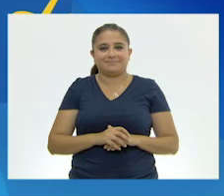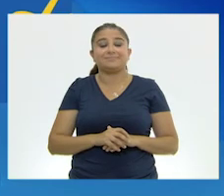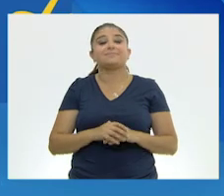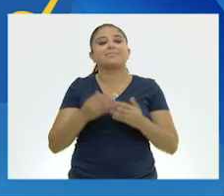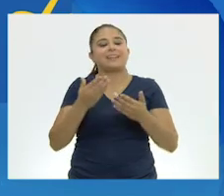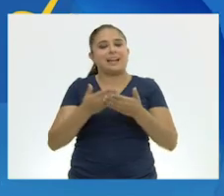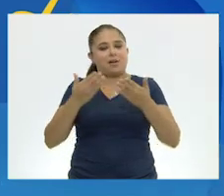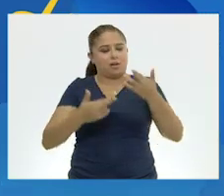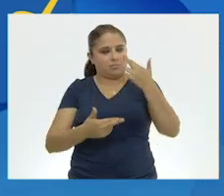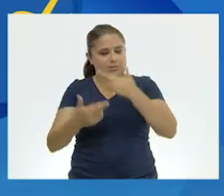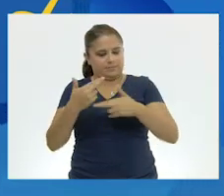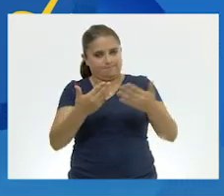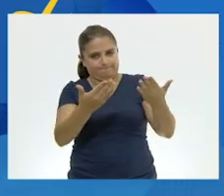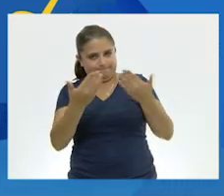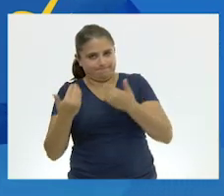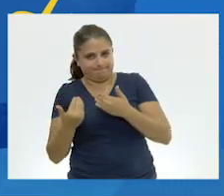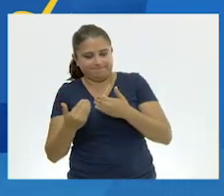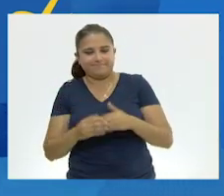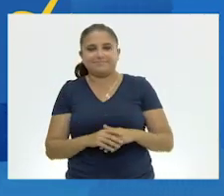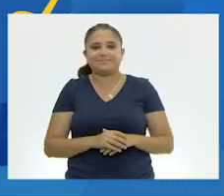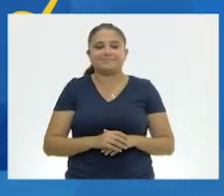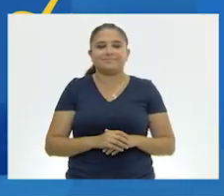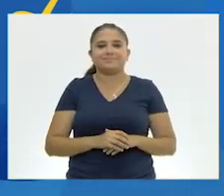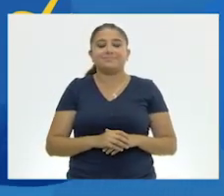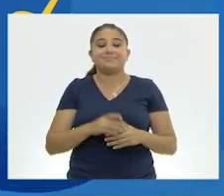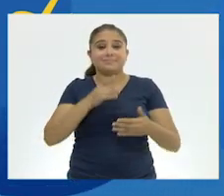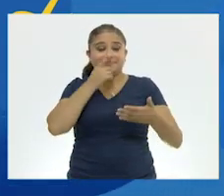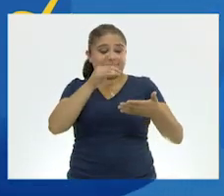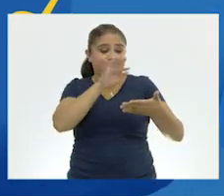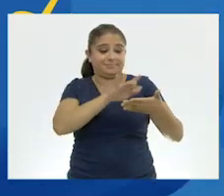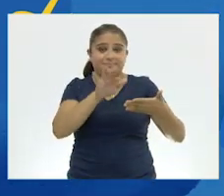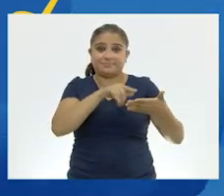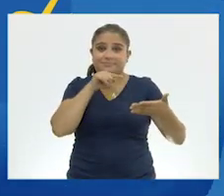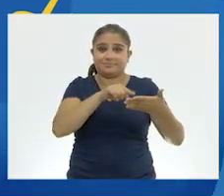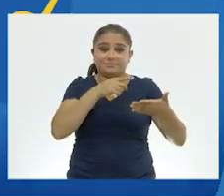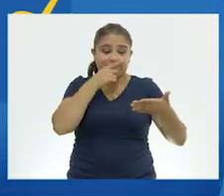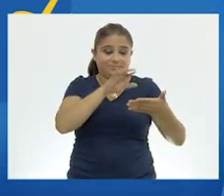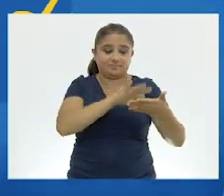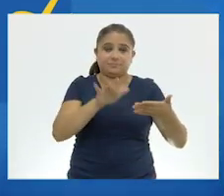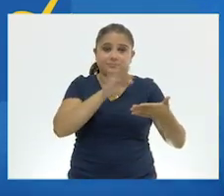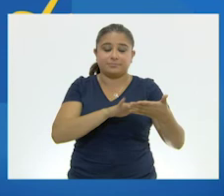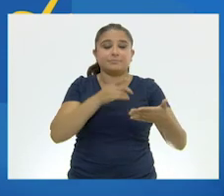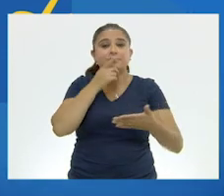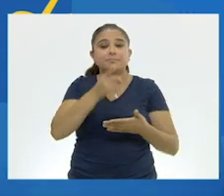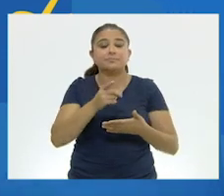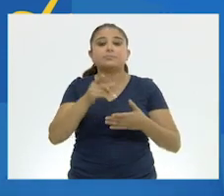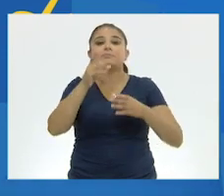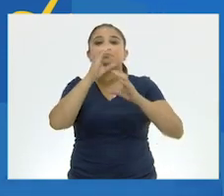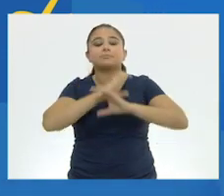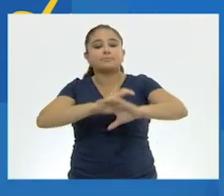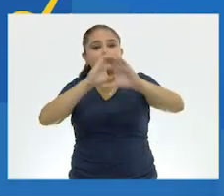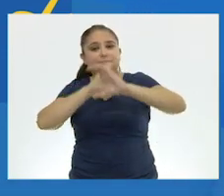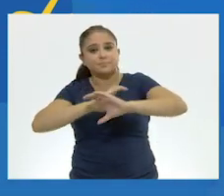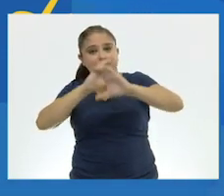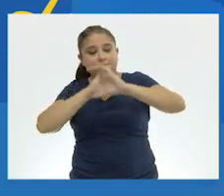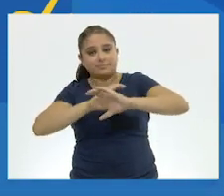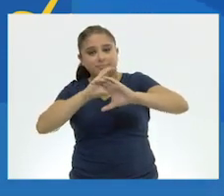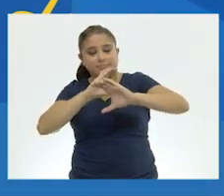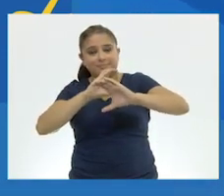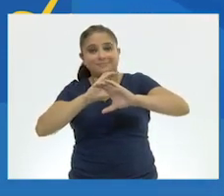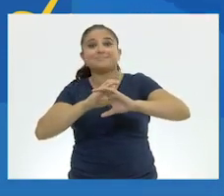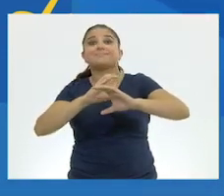Y ahora regresen. ¿Aquí? Sí, dice vengan. Aquí, mira, aquí dice. Ahí dice. Cantar una canción, ¿verdad?